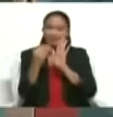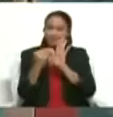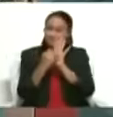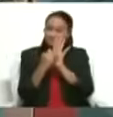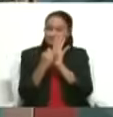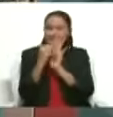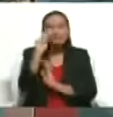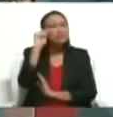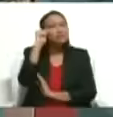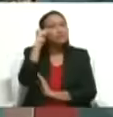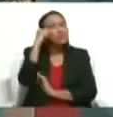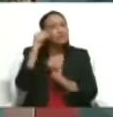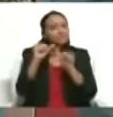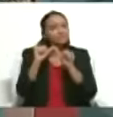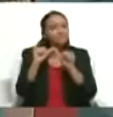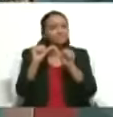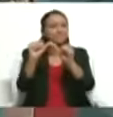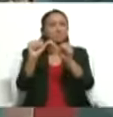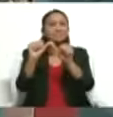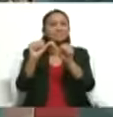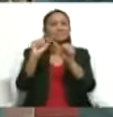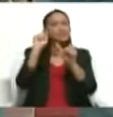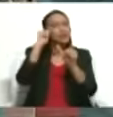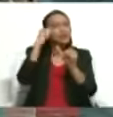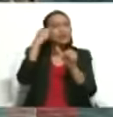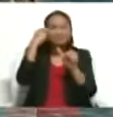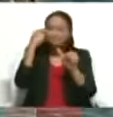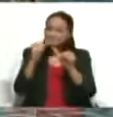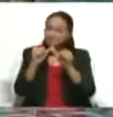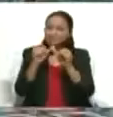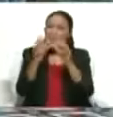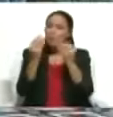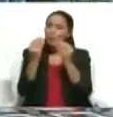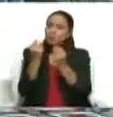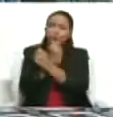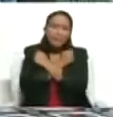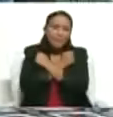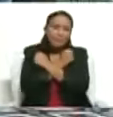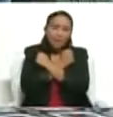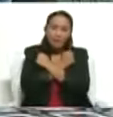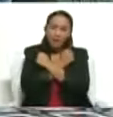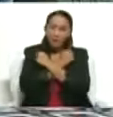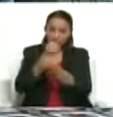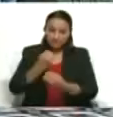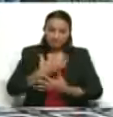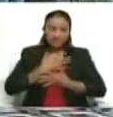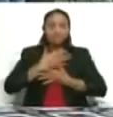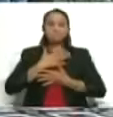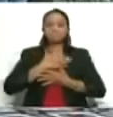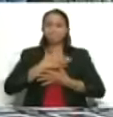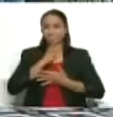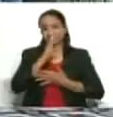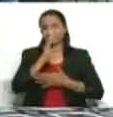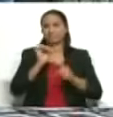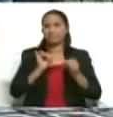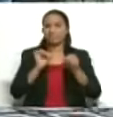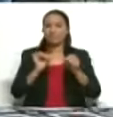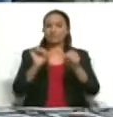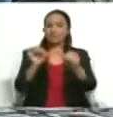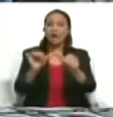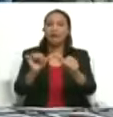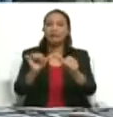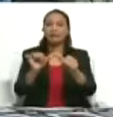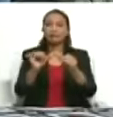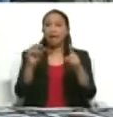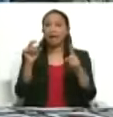todo de recordar tu infinito amor, me devuelve la fuerza para continuar. Las palabras no